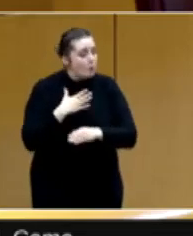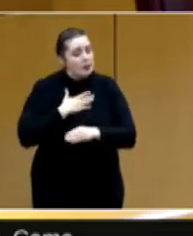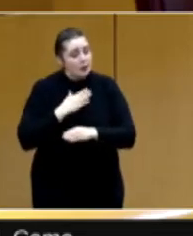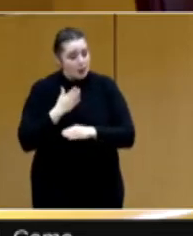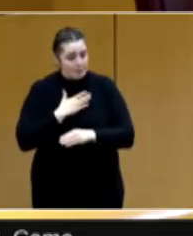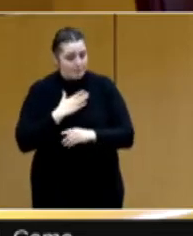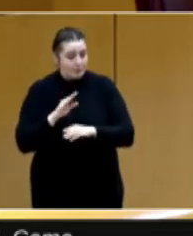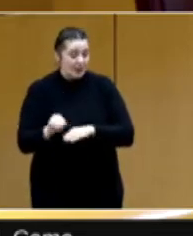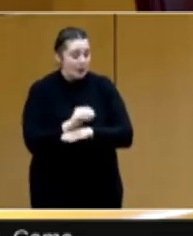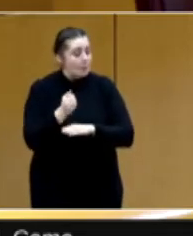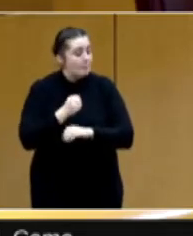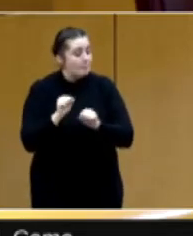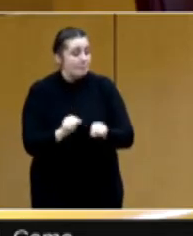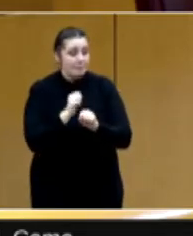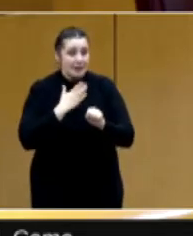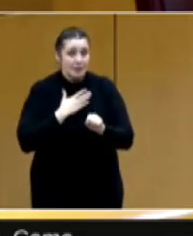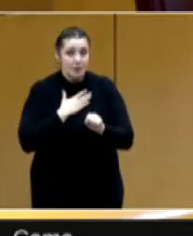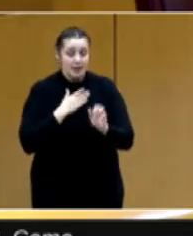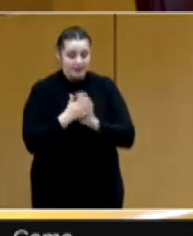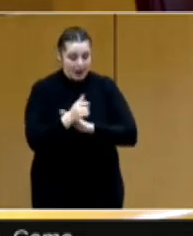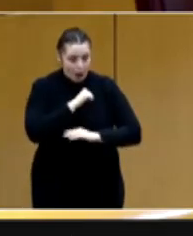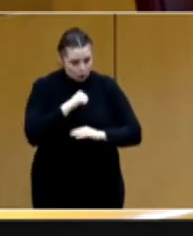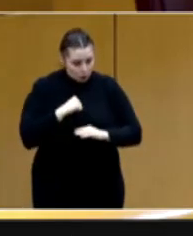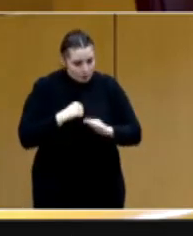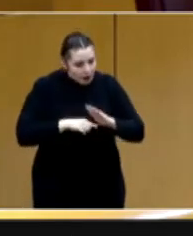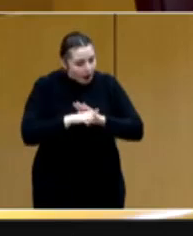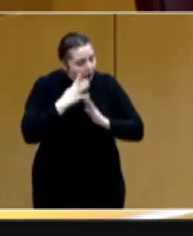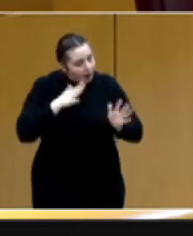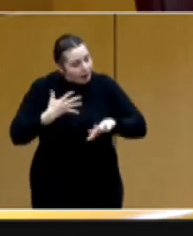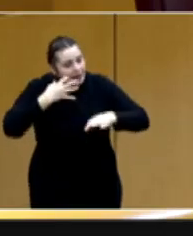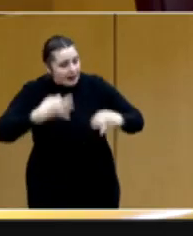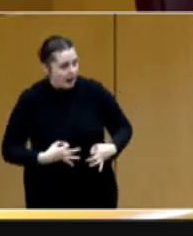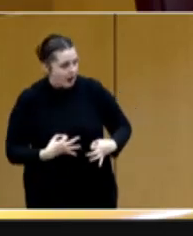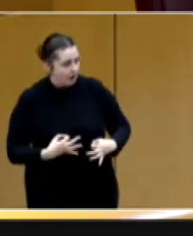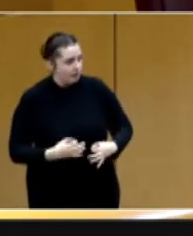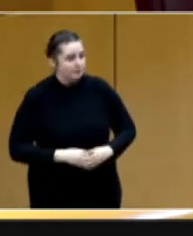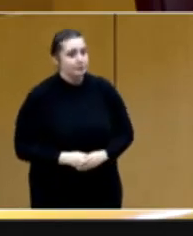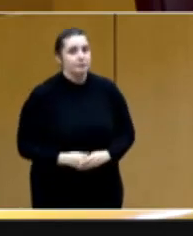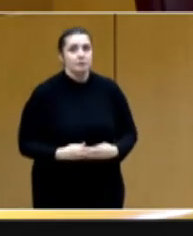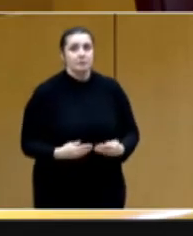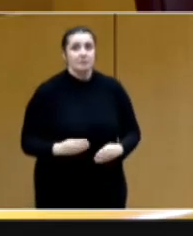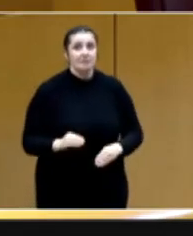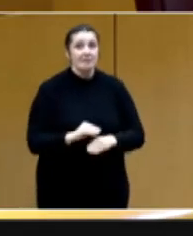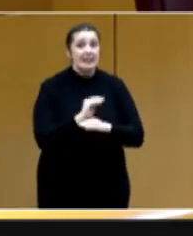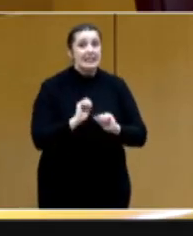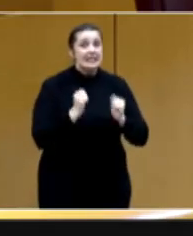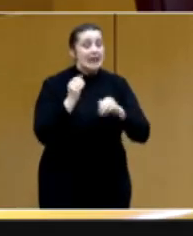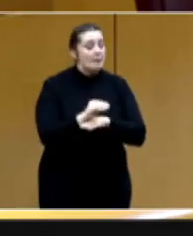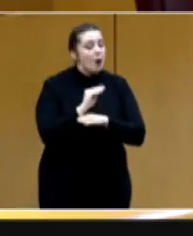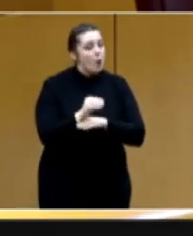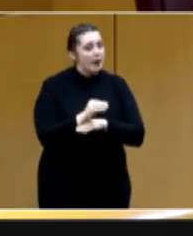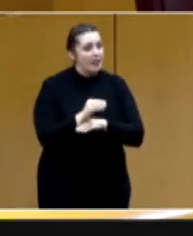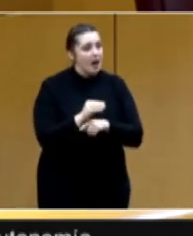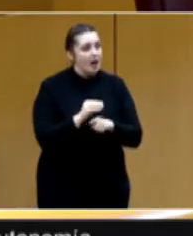permiten justamente es que ese fomento de la autonomía sea verdad y sea efectivo la salvaguardia está no solo